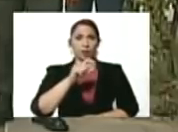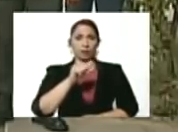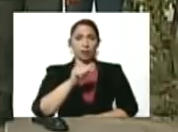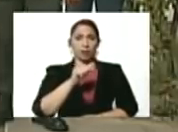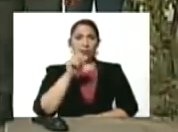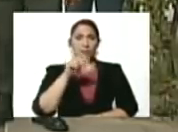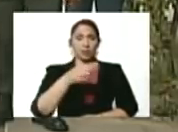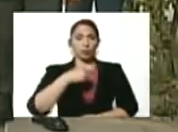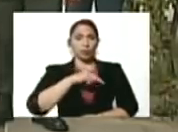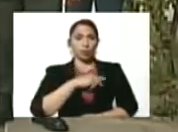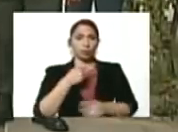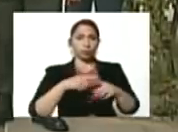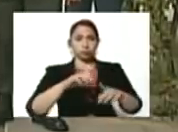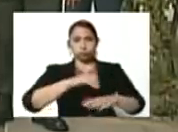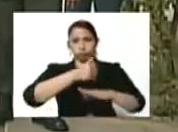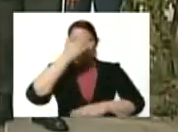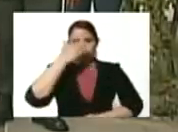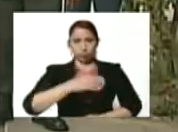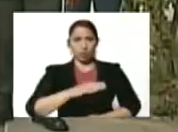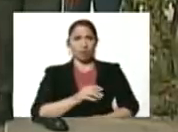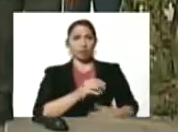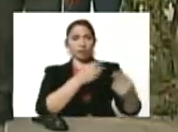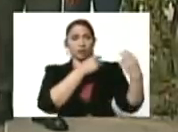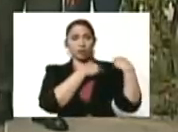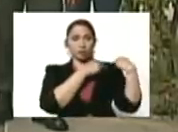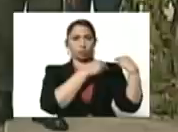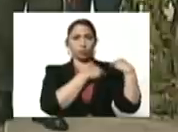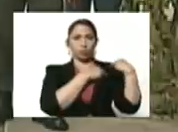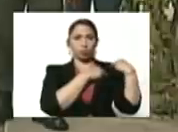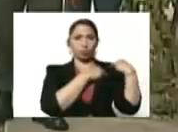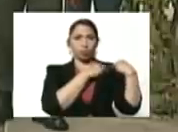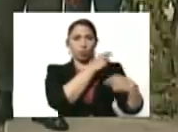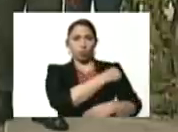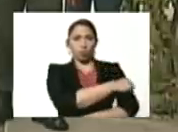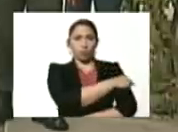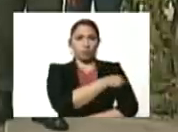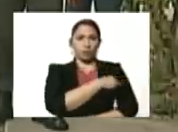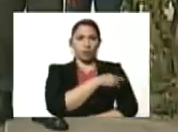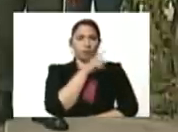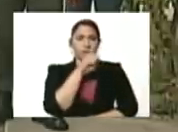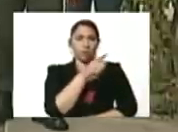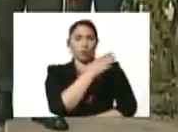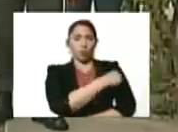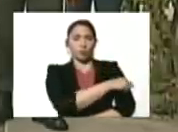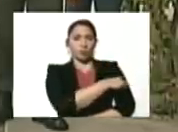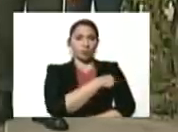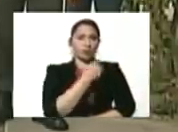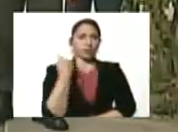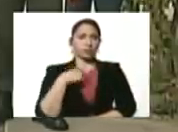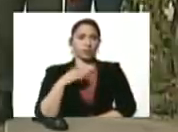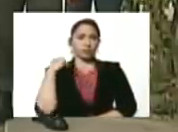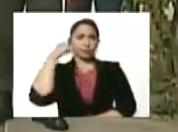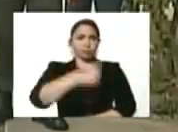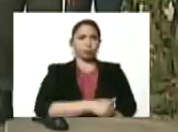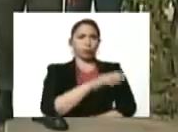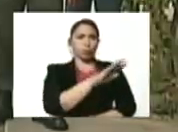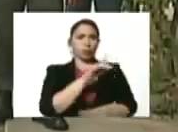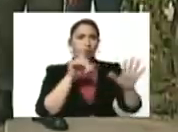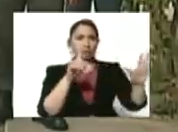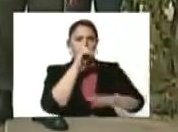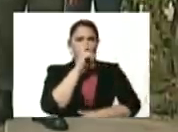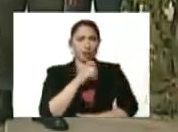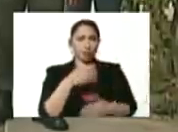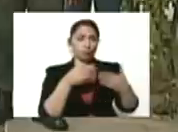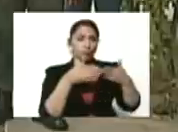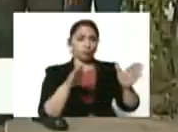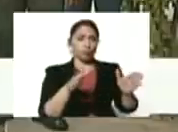Higuera, nuestro director del hospital, doctor Marcano Tabata, este hospital que tiene 46 años que aperturó